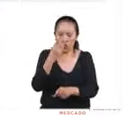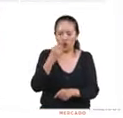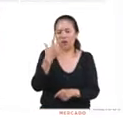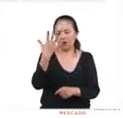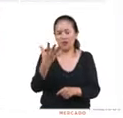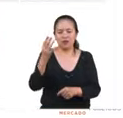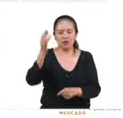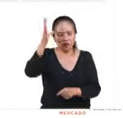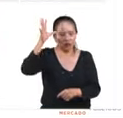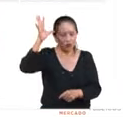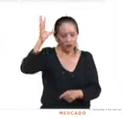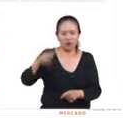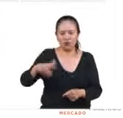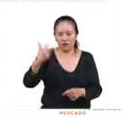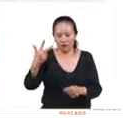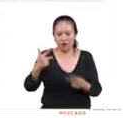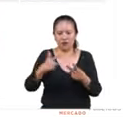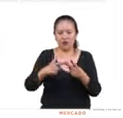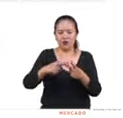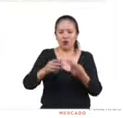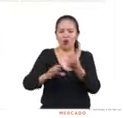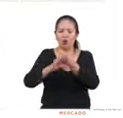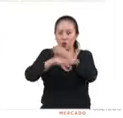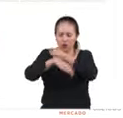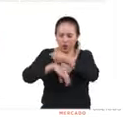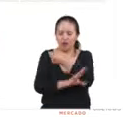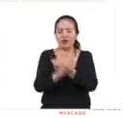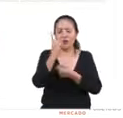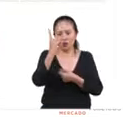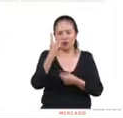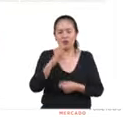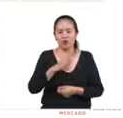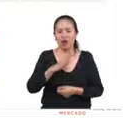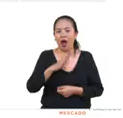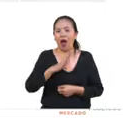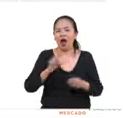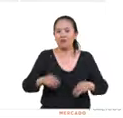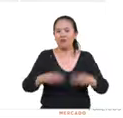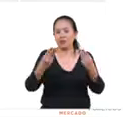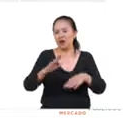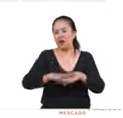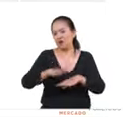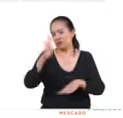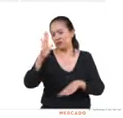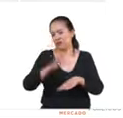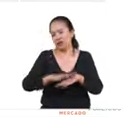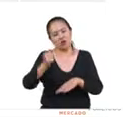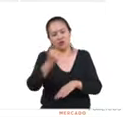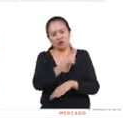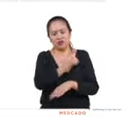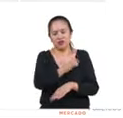5, Cuauhtémoc 13, Cuajimalpa 1. También hay alcaldías que tienen más mercados públicos que otras.